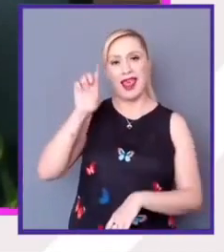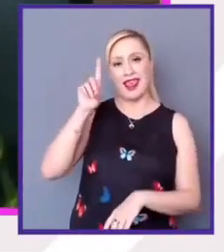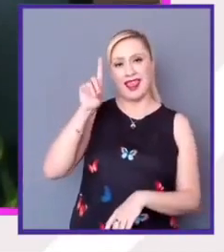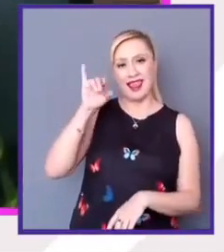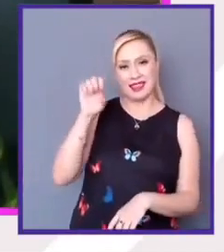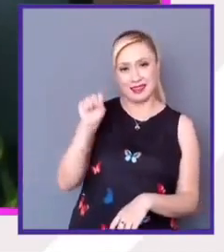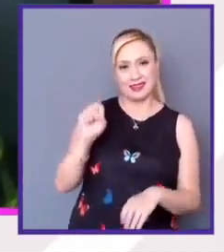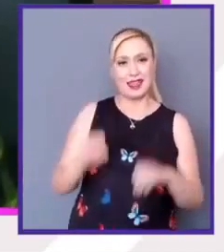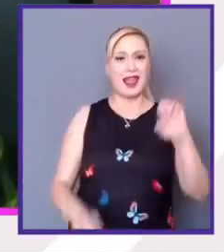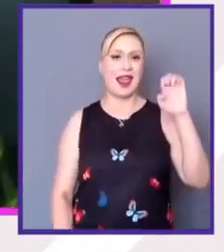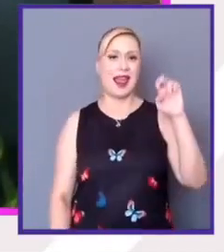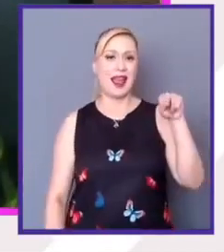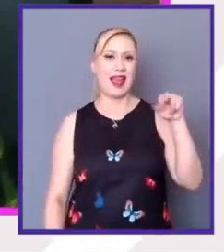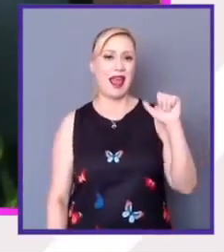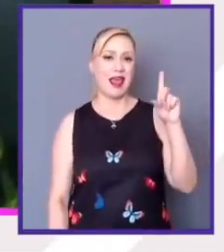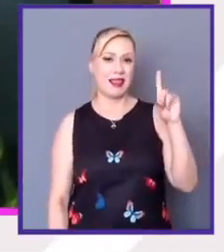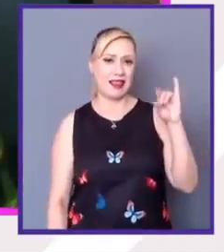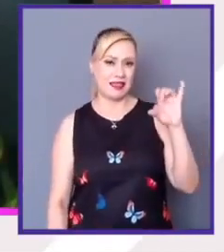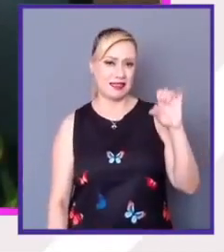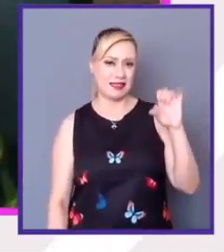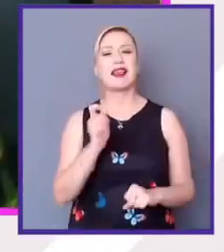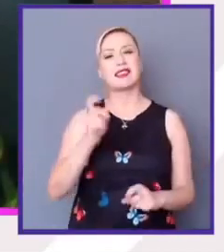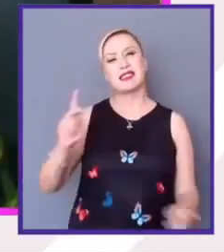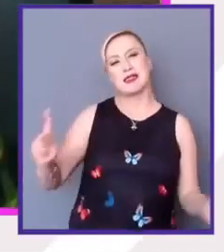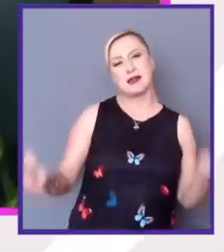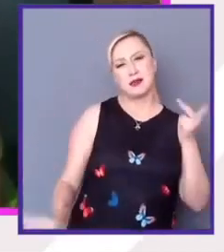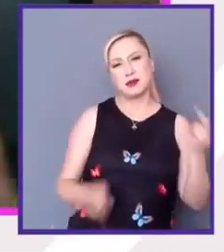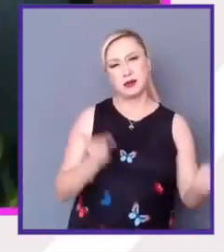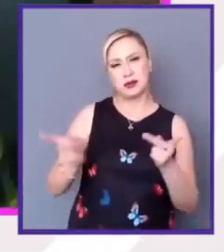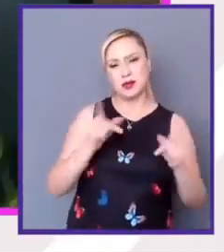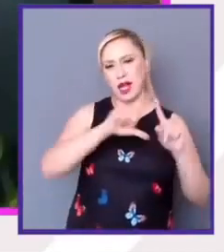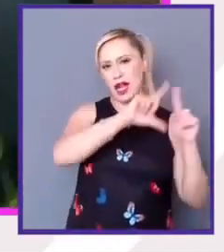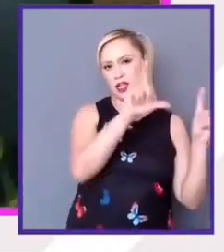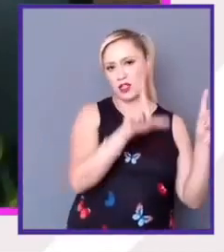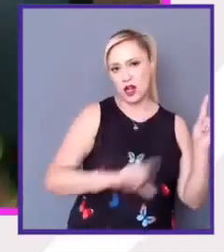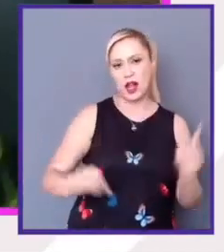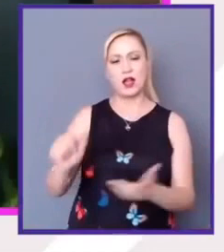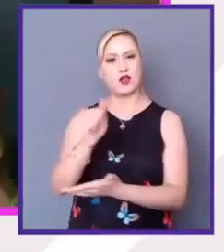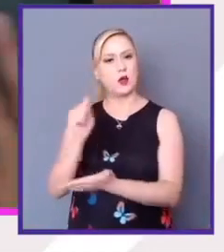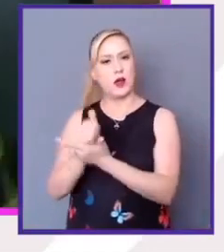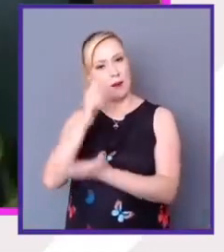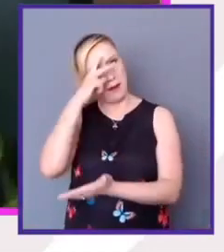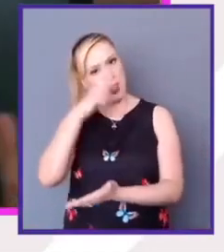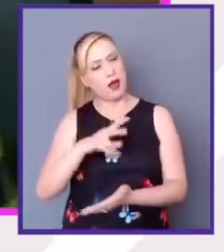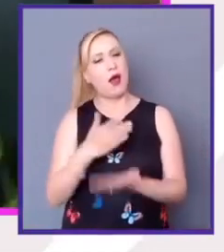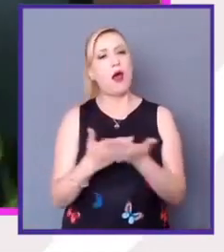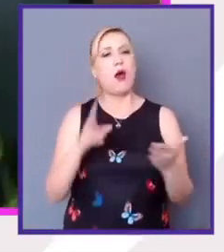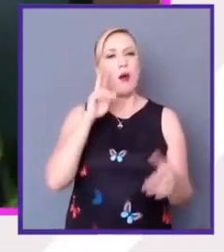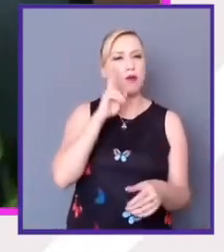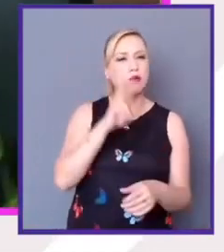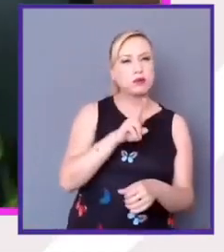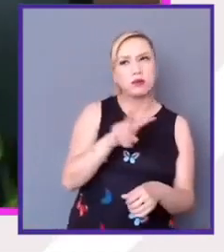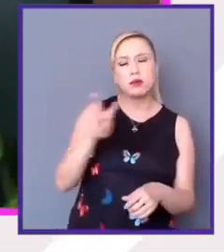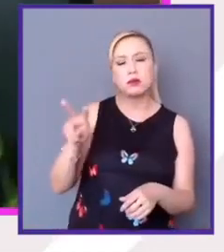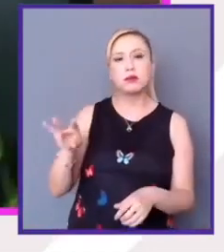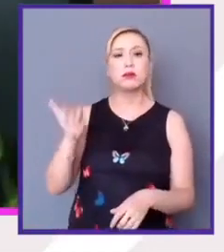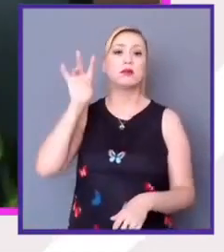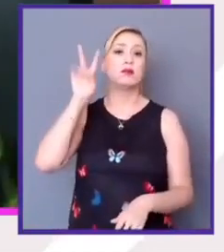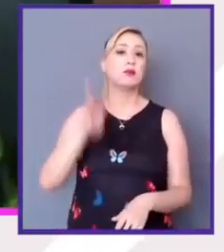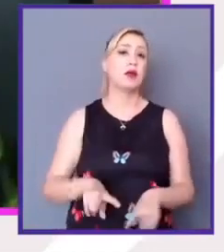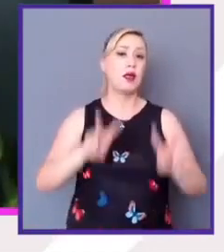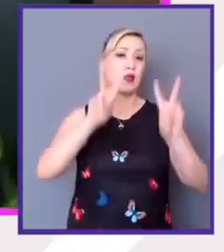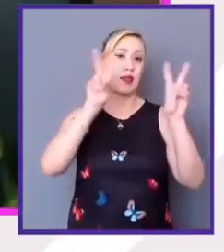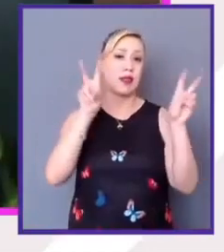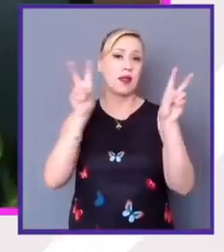ENADIS de Ángeles, ahorita ya comentaba sobre cómo hemos ya visibilizado los temas